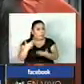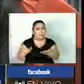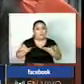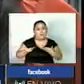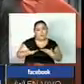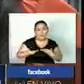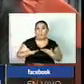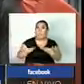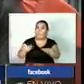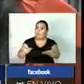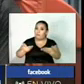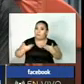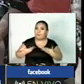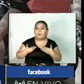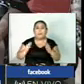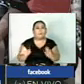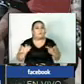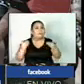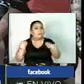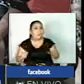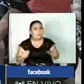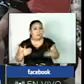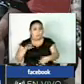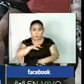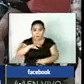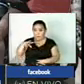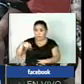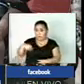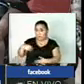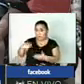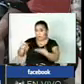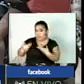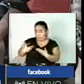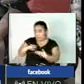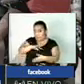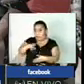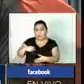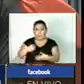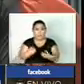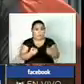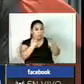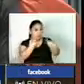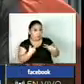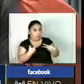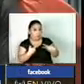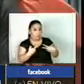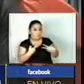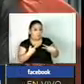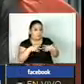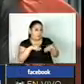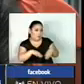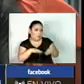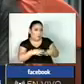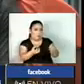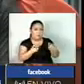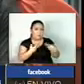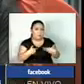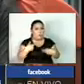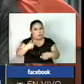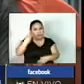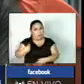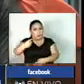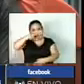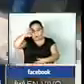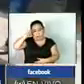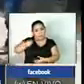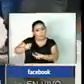de enorme manera para lo que es mi familia porque gracias a esta oportunidad estoy llevando el sustento diario